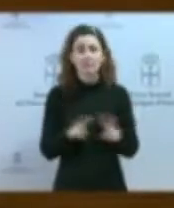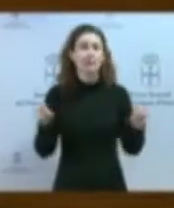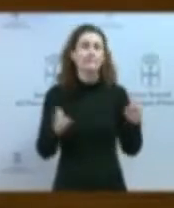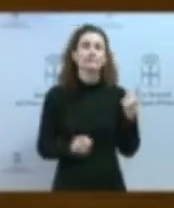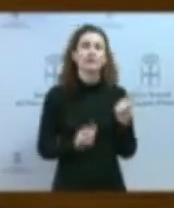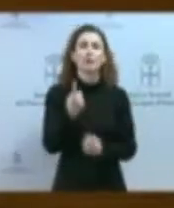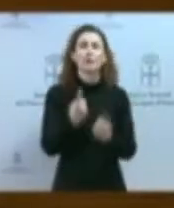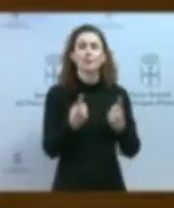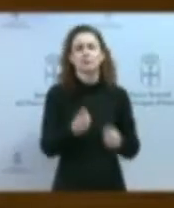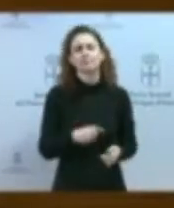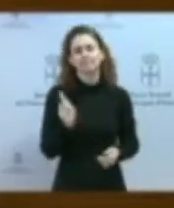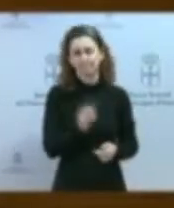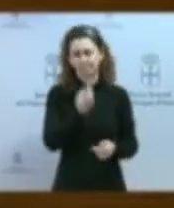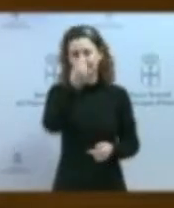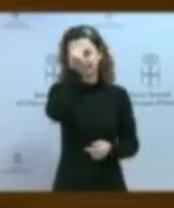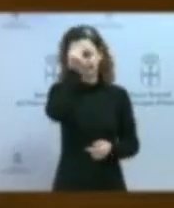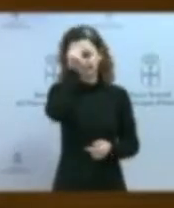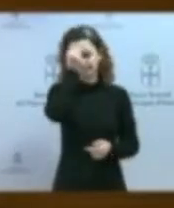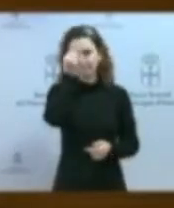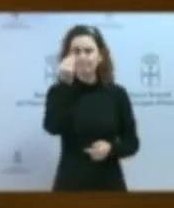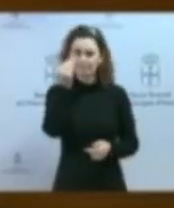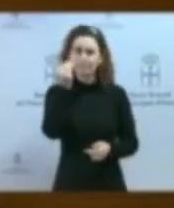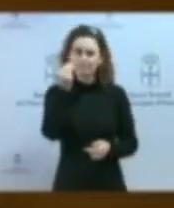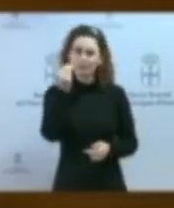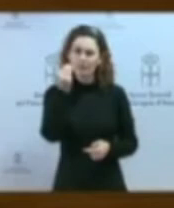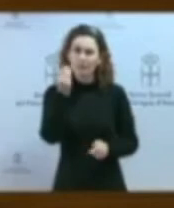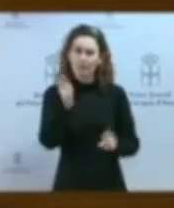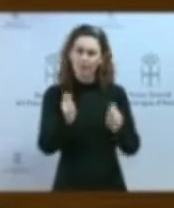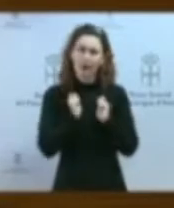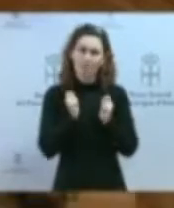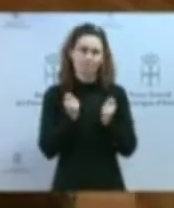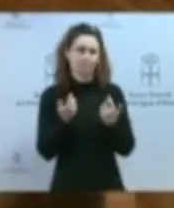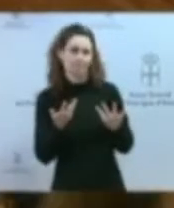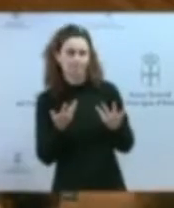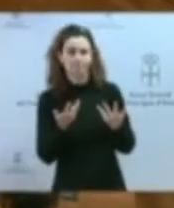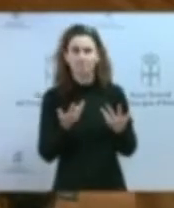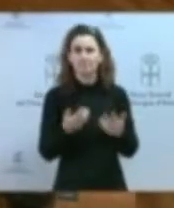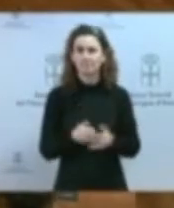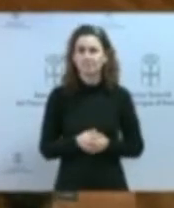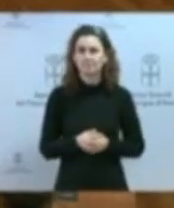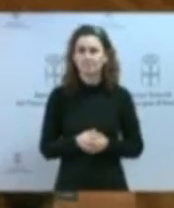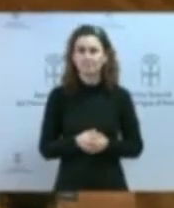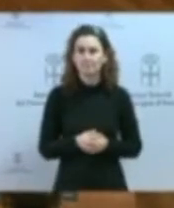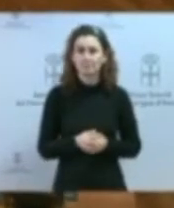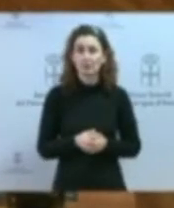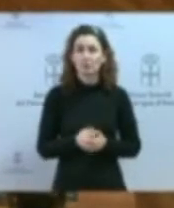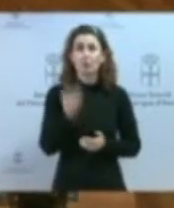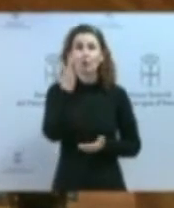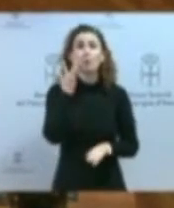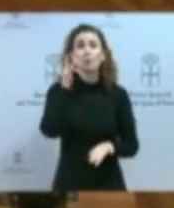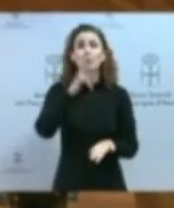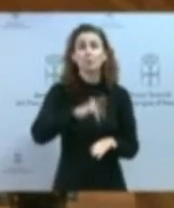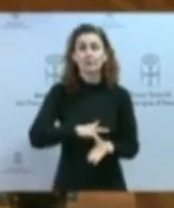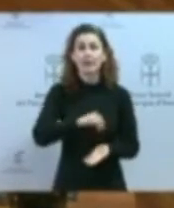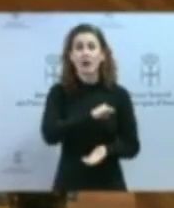nos pone contra el espejo también, ¿no? ¿Cómo de largo está siendo un día para un autónomo que no ingresa dinero y que solo ve cómo día